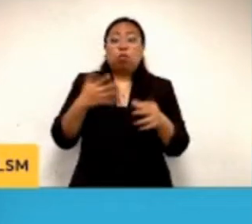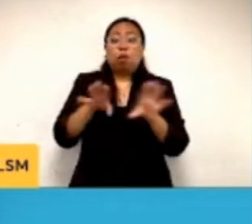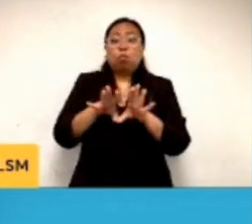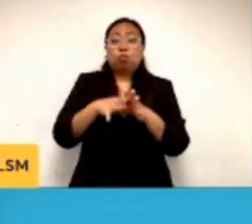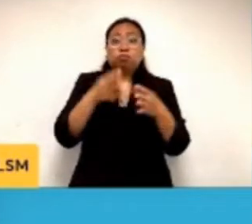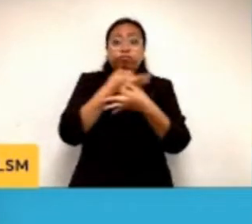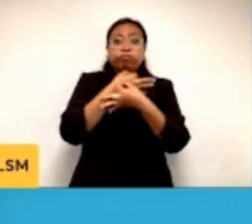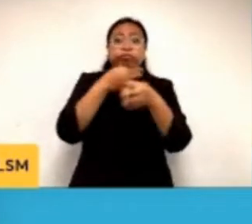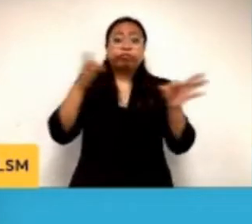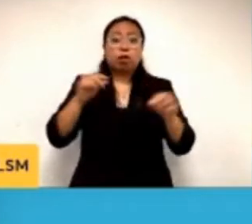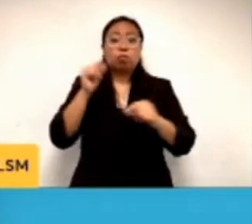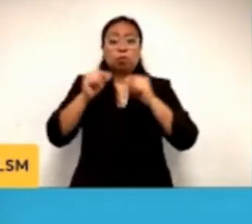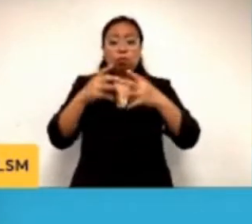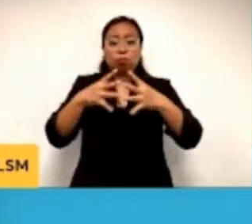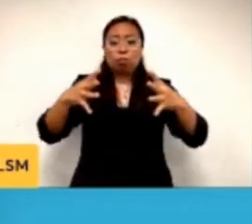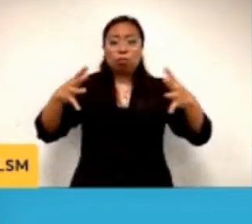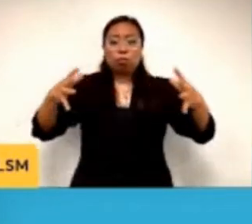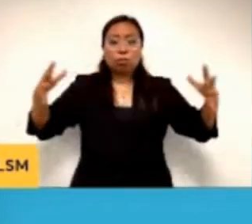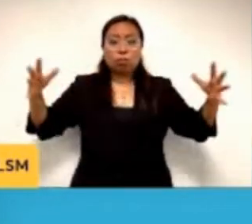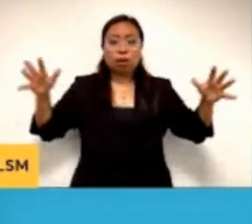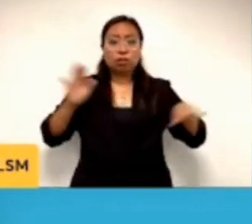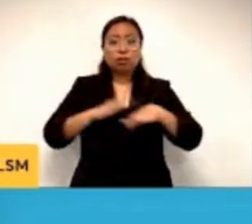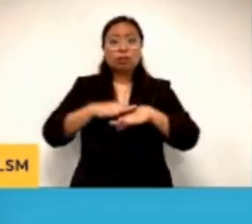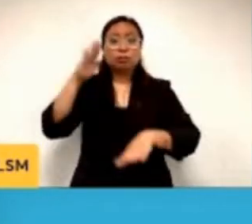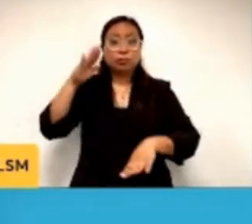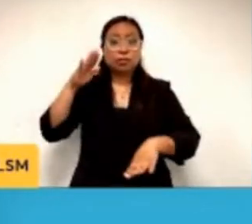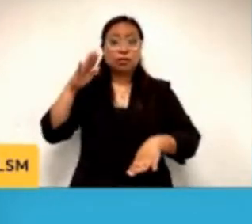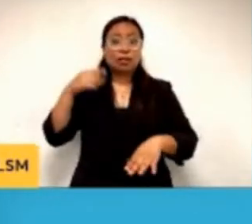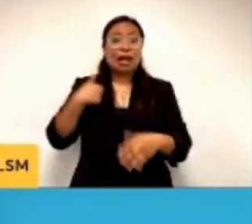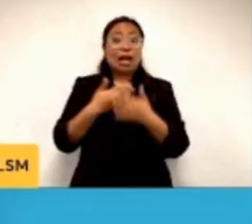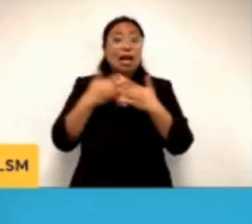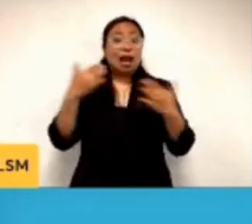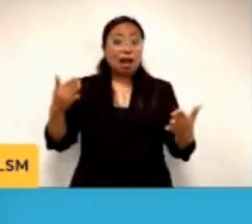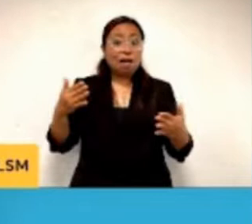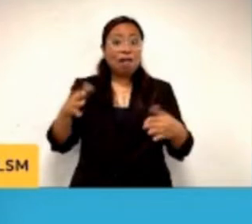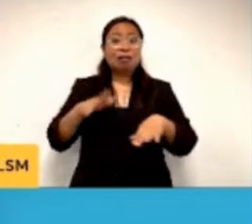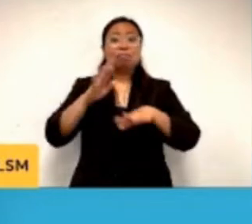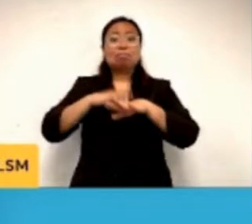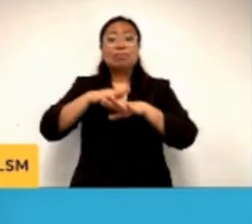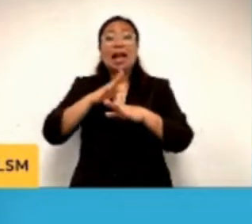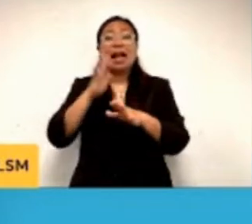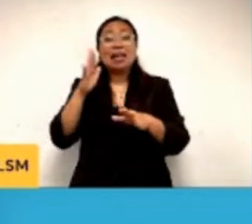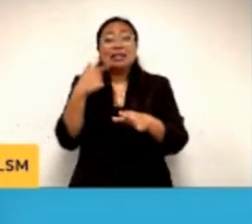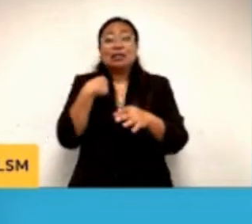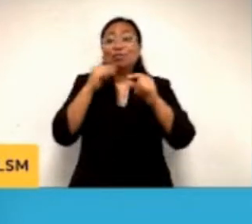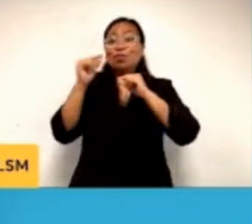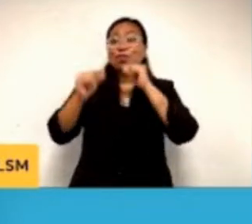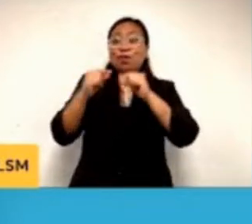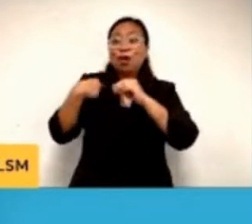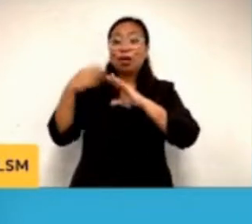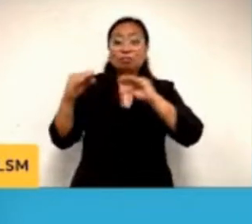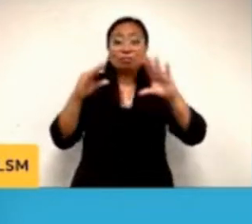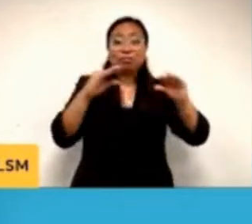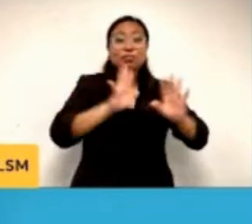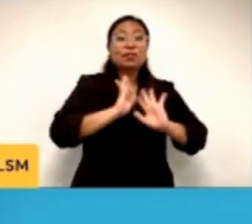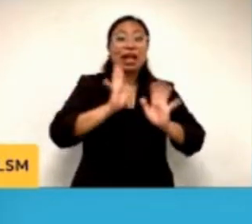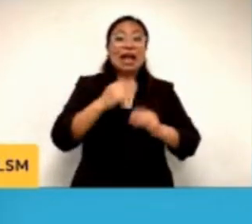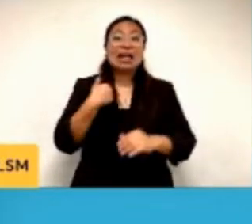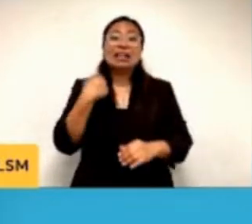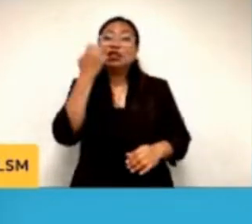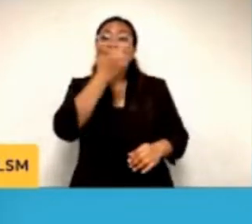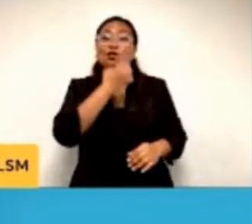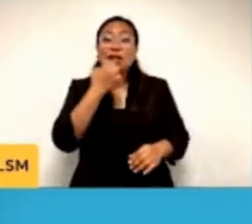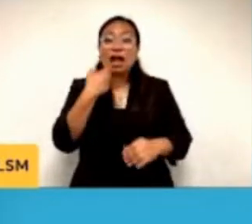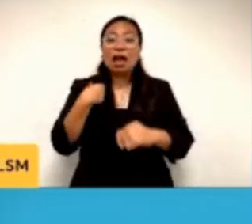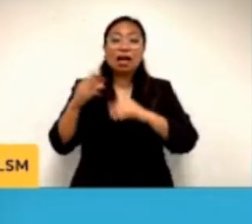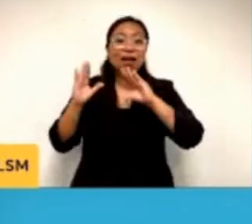fuimos creciendo tanto a que ahora somos una academia y una plataforma que impulsa a mujeres